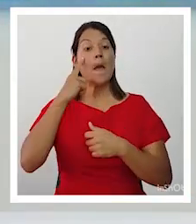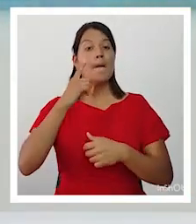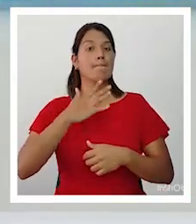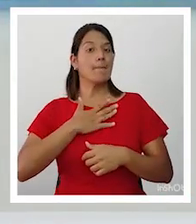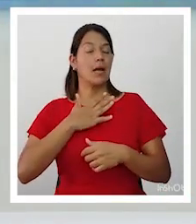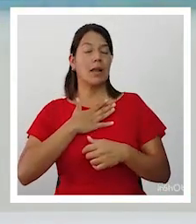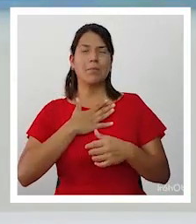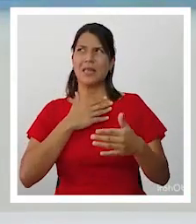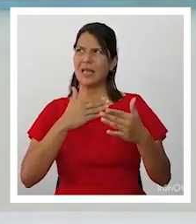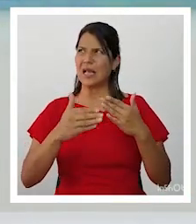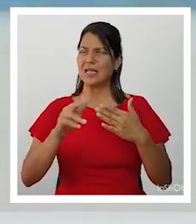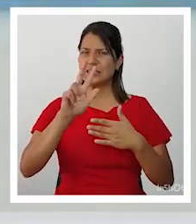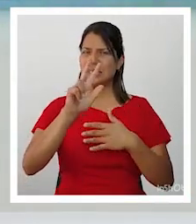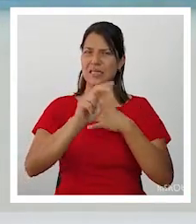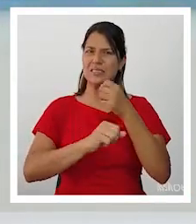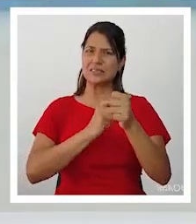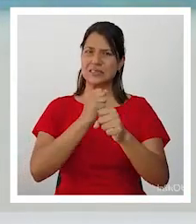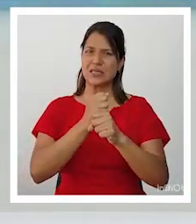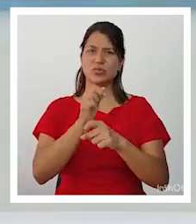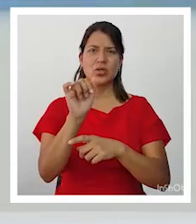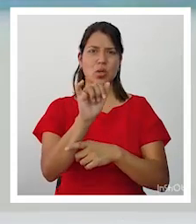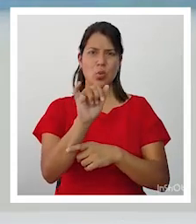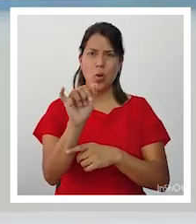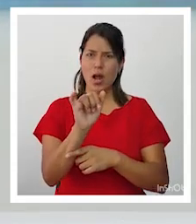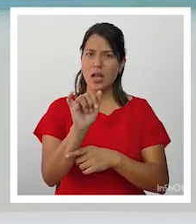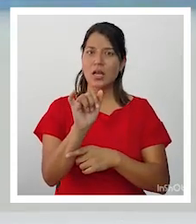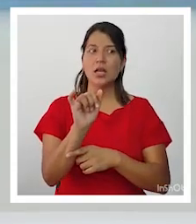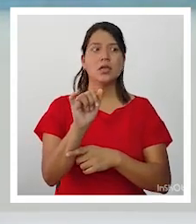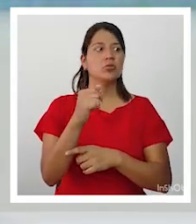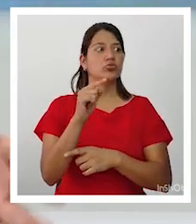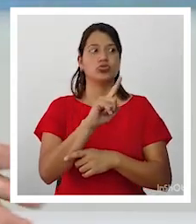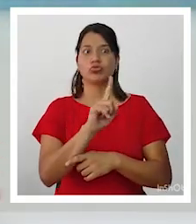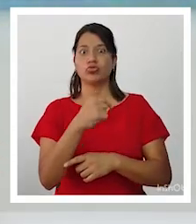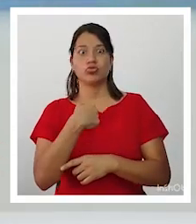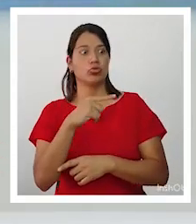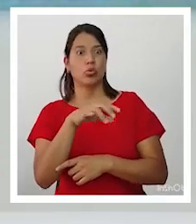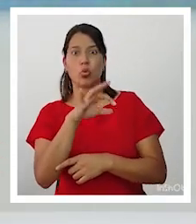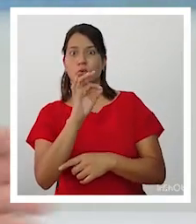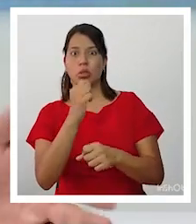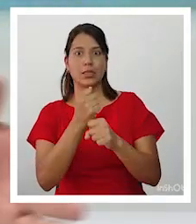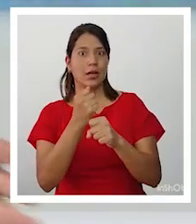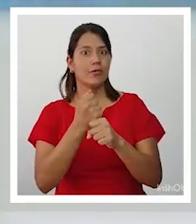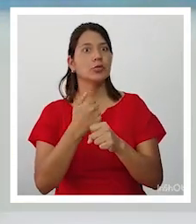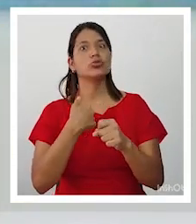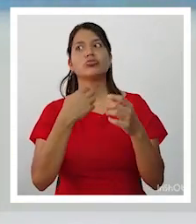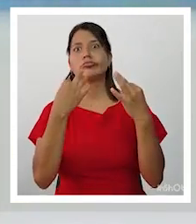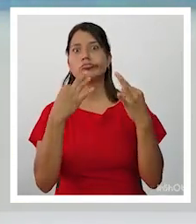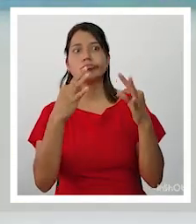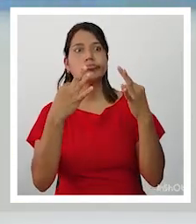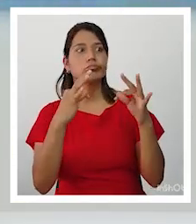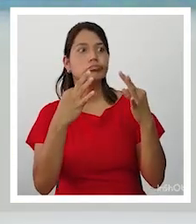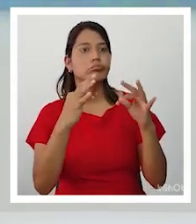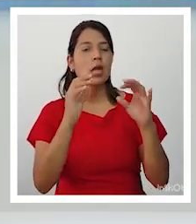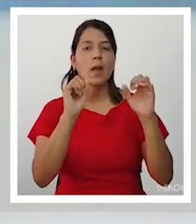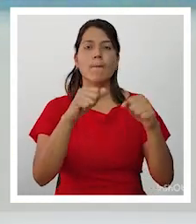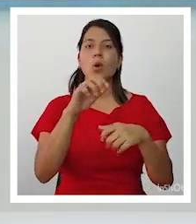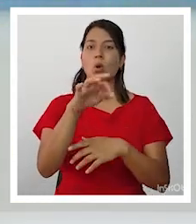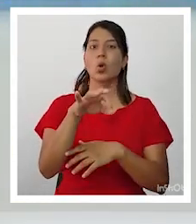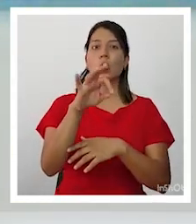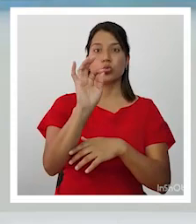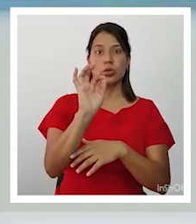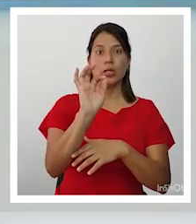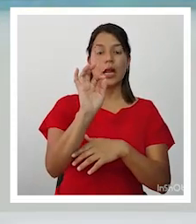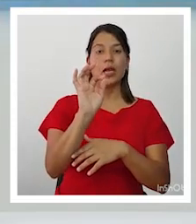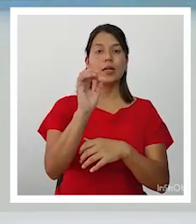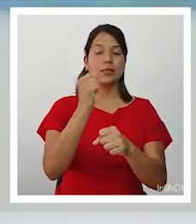más de 3 años en donde me encontraba desempleado, y por más que yo intentaba poderme colocar de lo que fue en el mercado